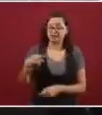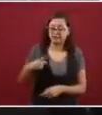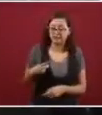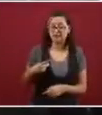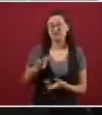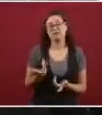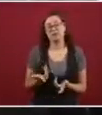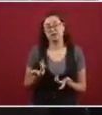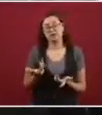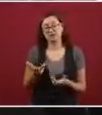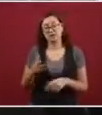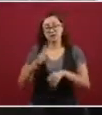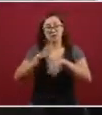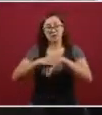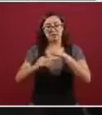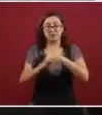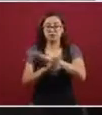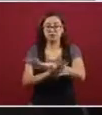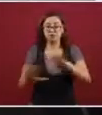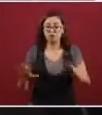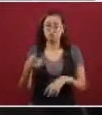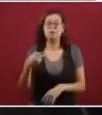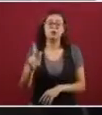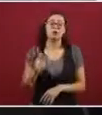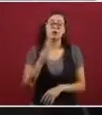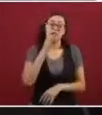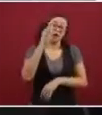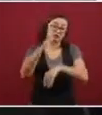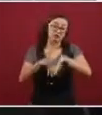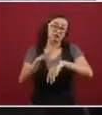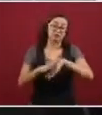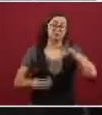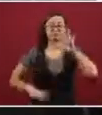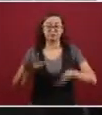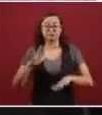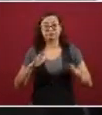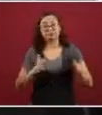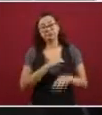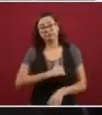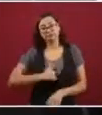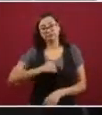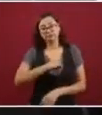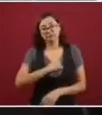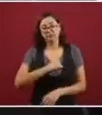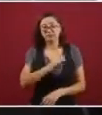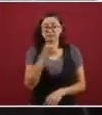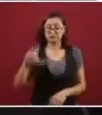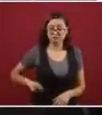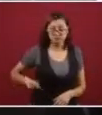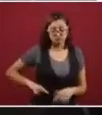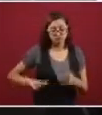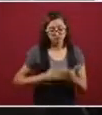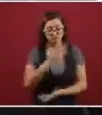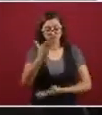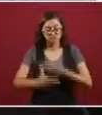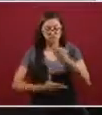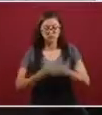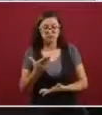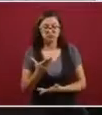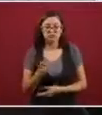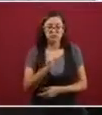informar que desafortunadamente cuando se les entrega la tarjeta o cuando acuden los servidores de la Nación, porque ellos son los encargados